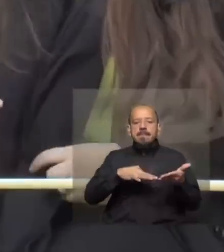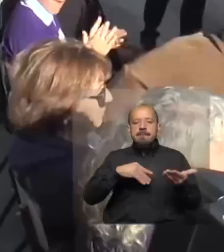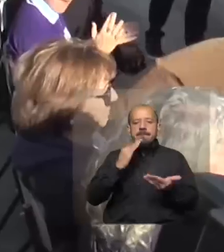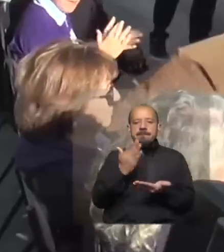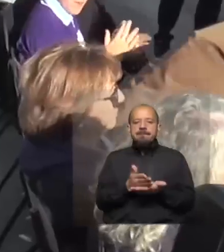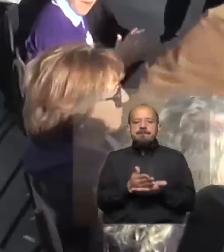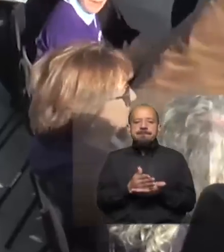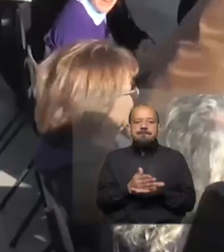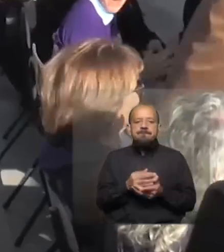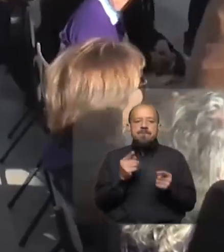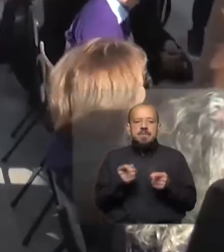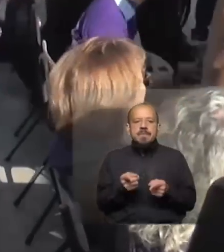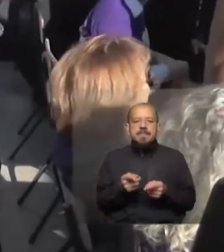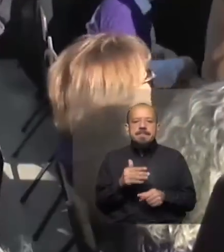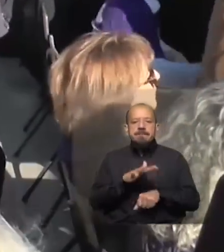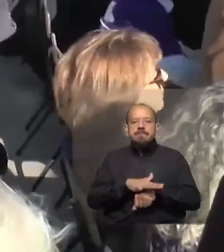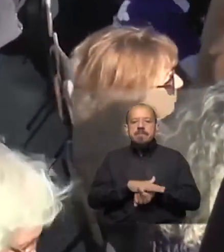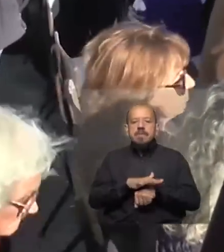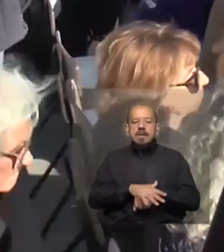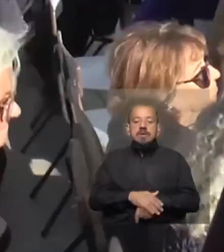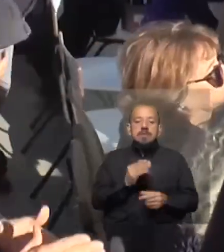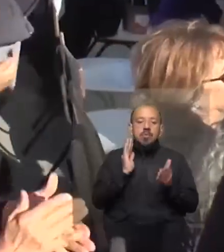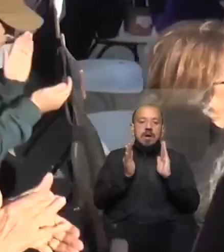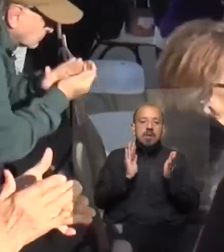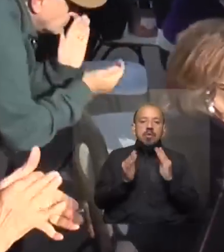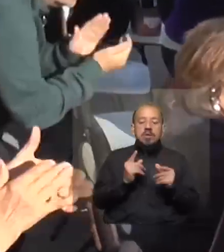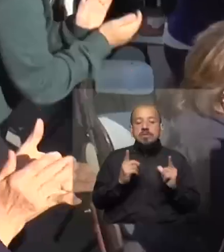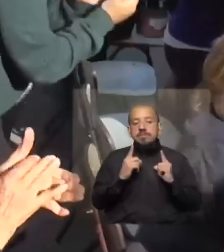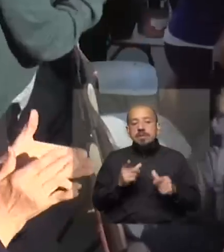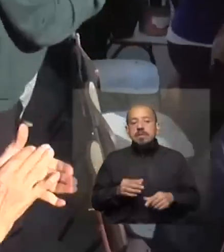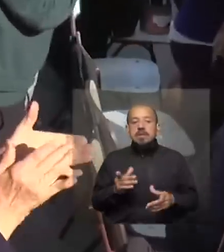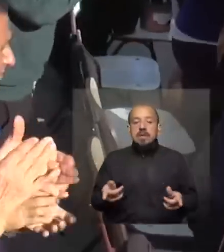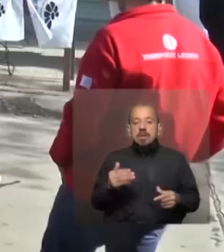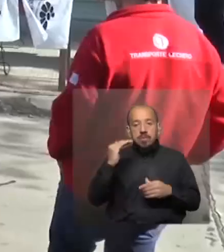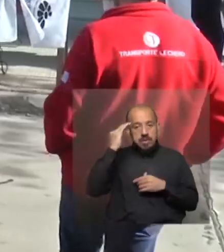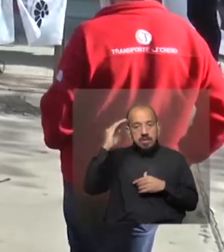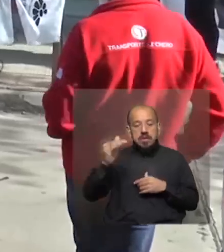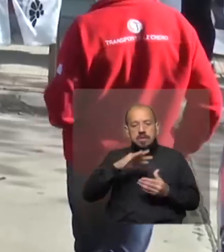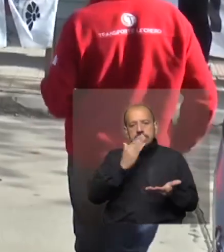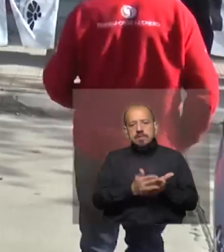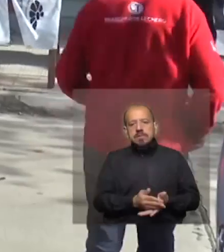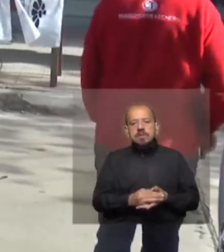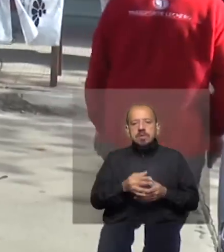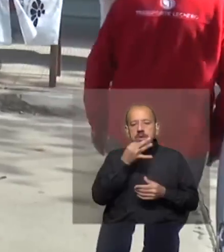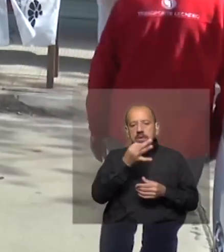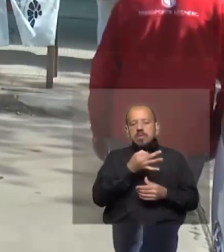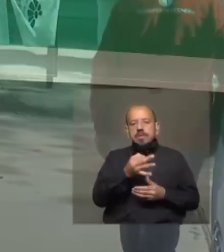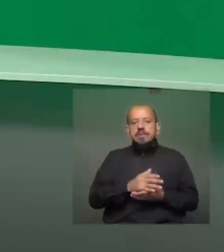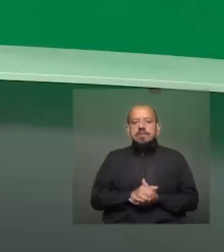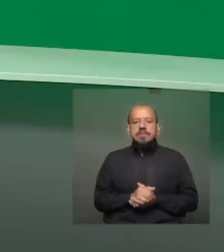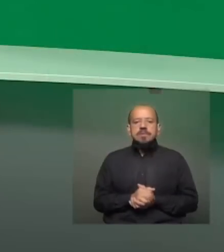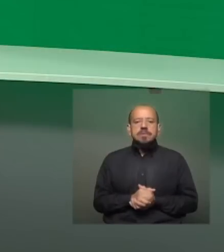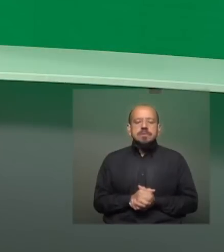definitiva en esta instancia la abogada afirmó que espera que los militares sean condenados dado lo contundente de los testimonios